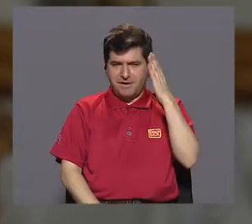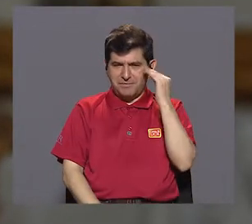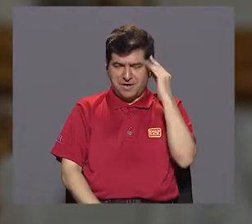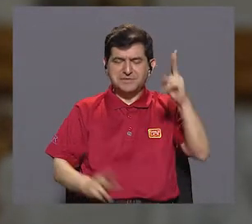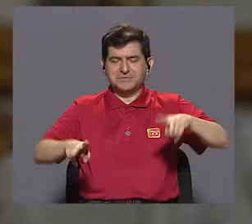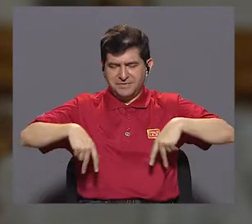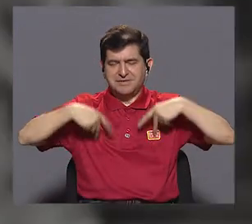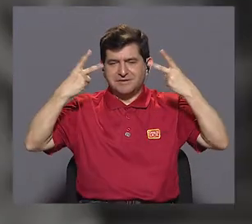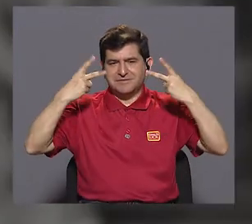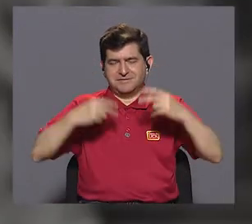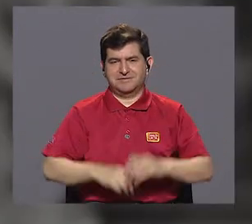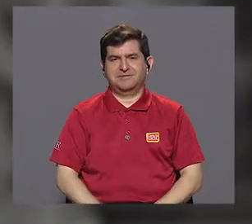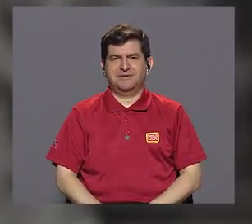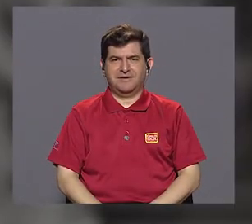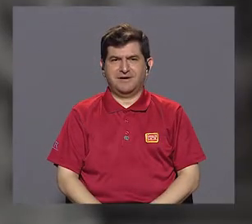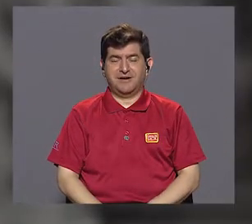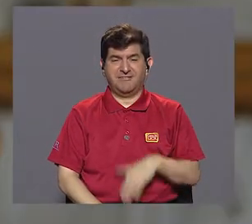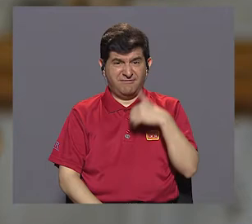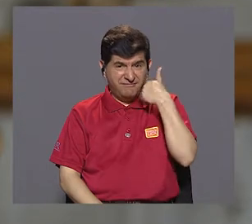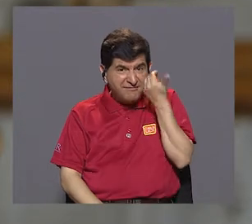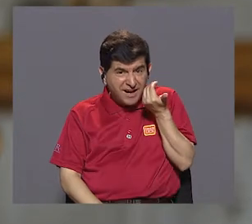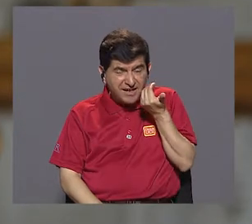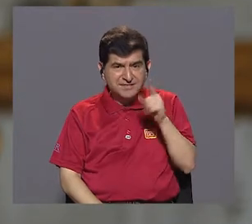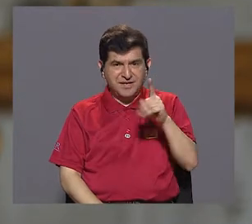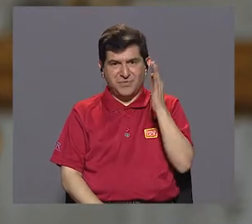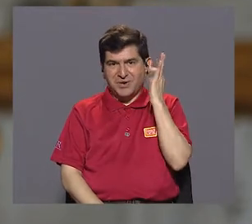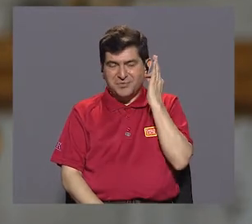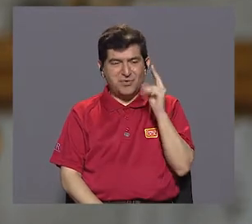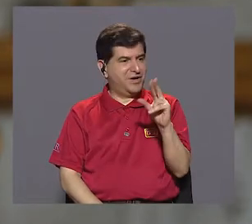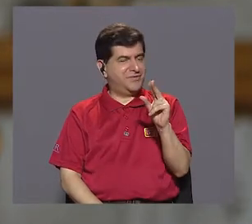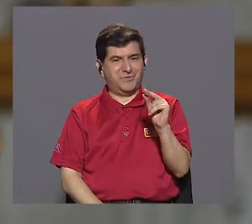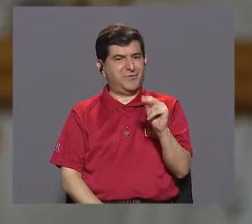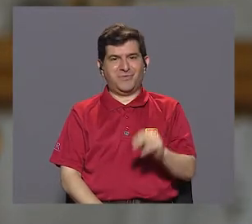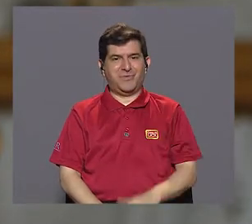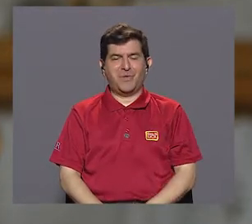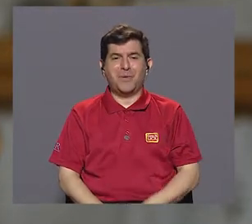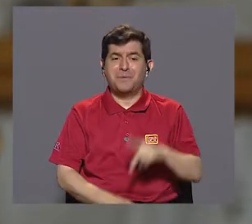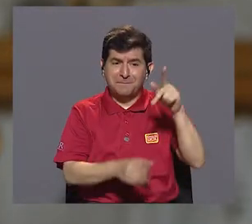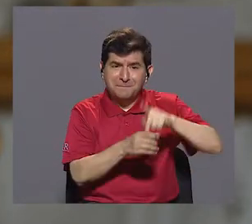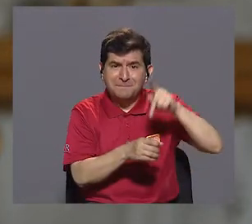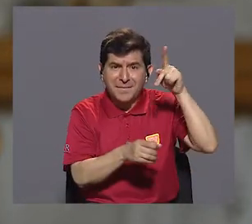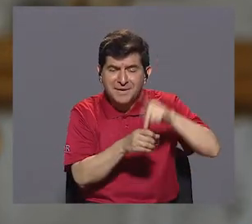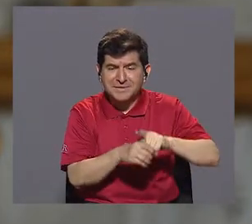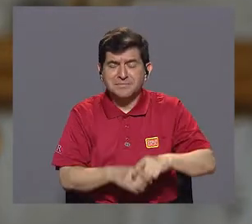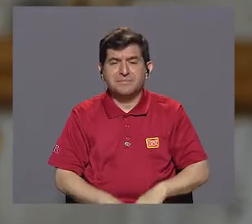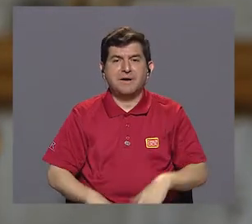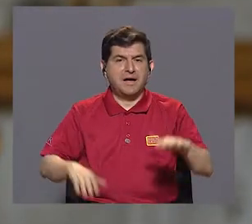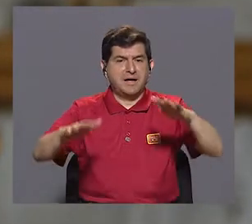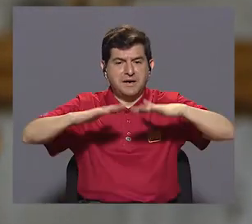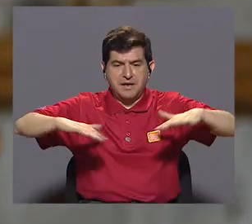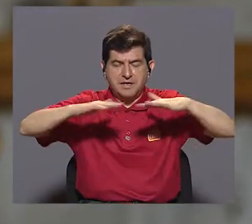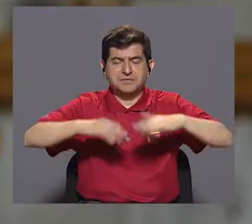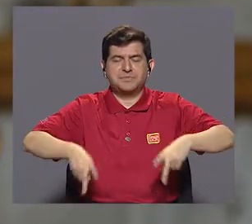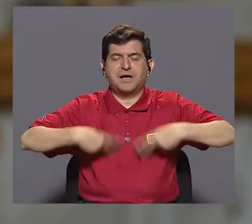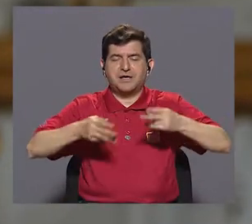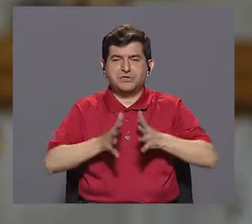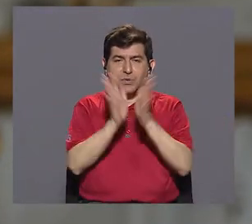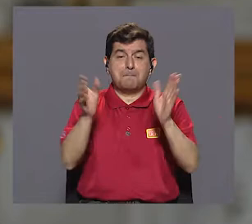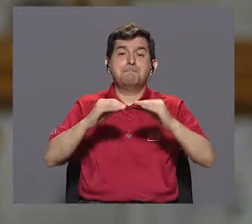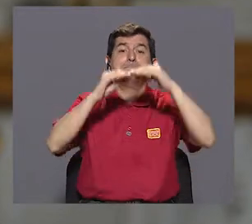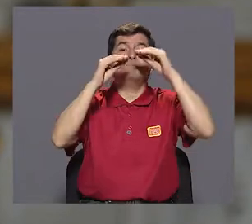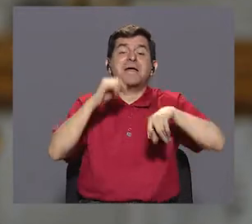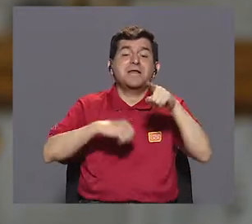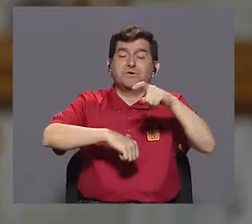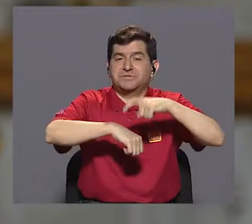transmitirle lo que ha sido mi experiencia de vida. No es fácil para una mujer participar en ningún ámbito de la